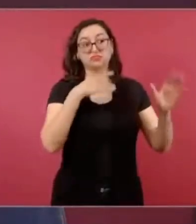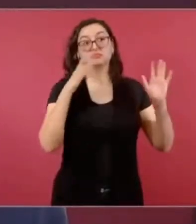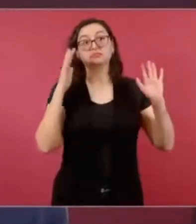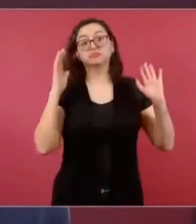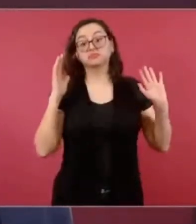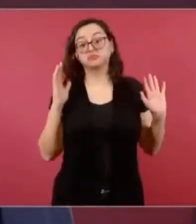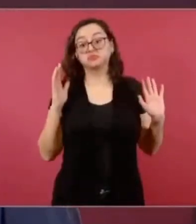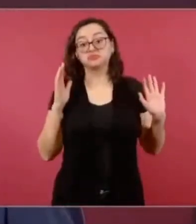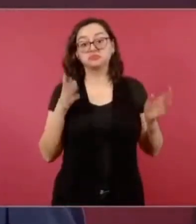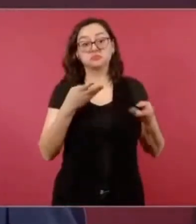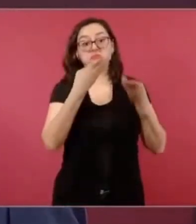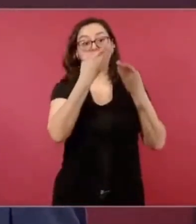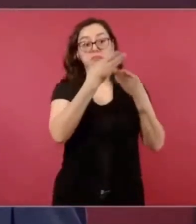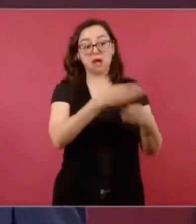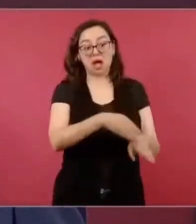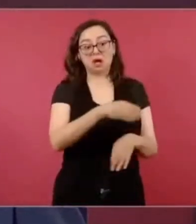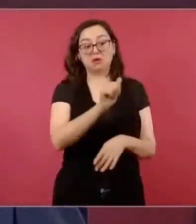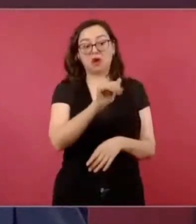No hace falta